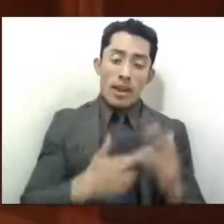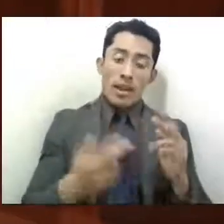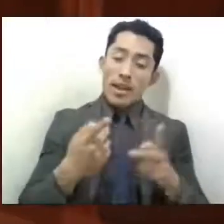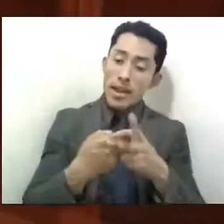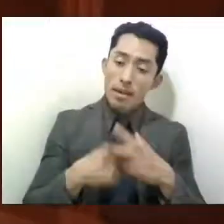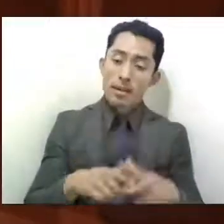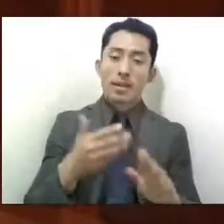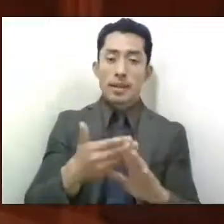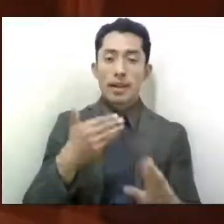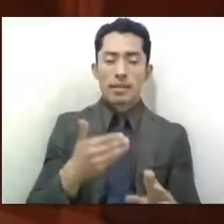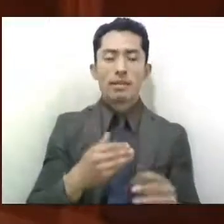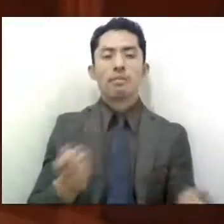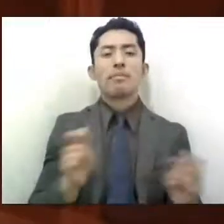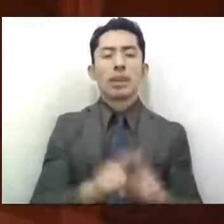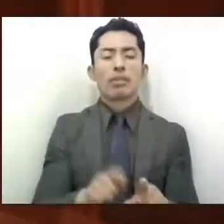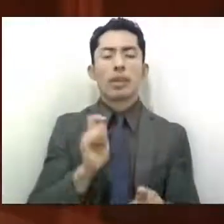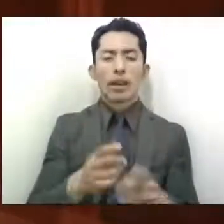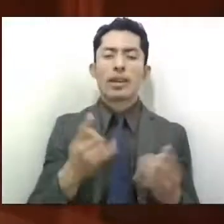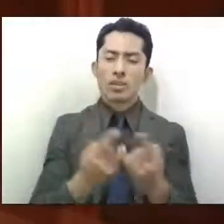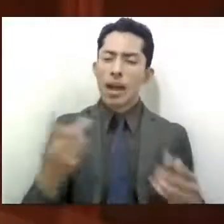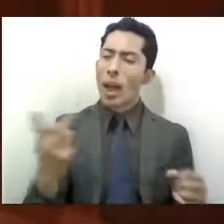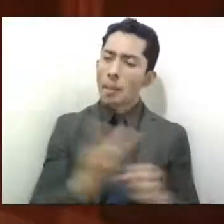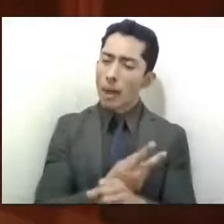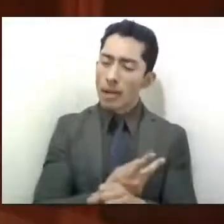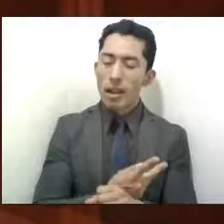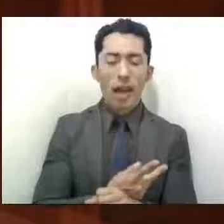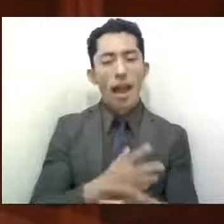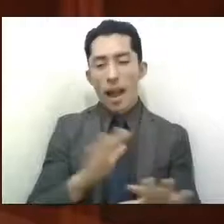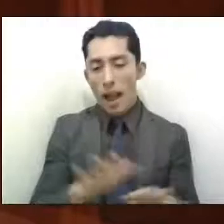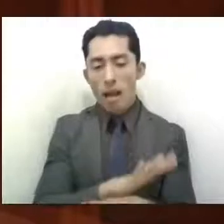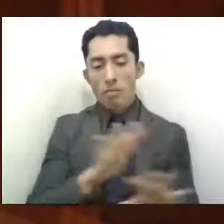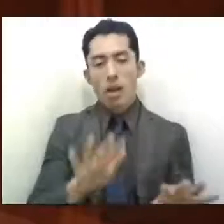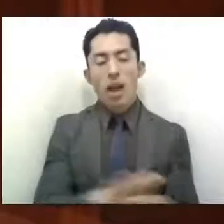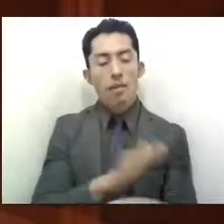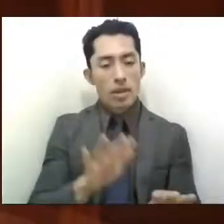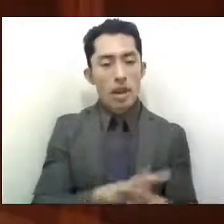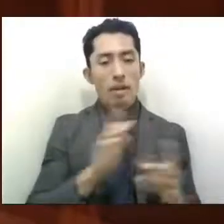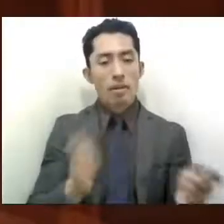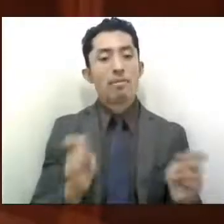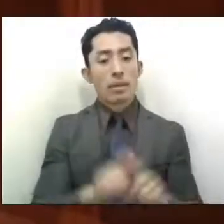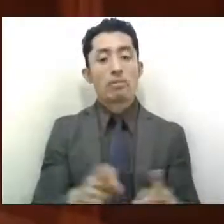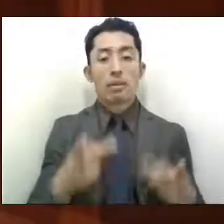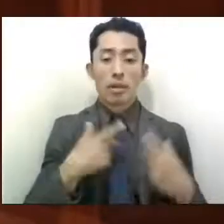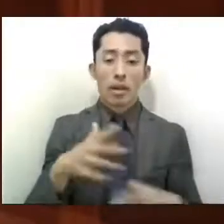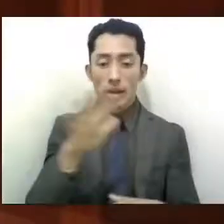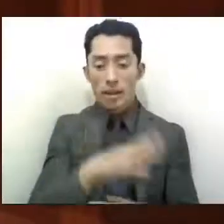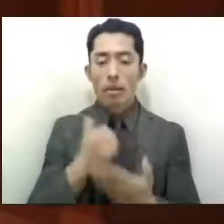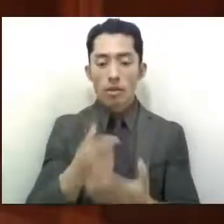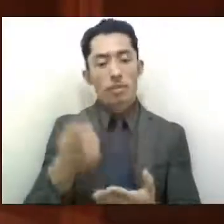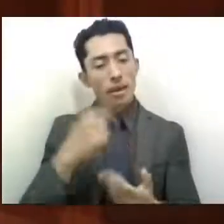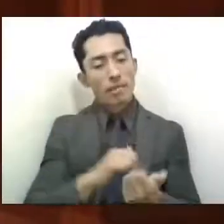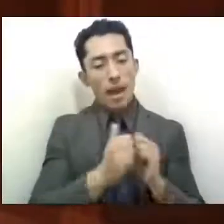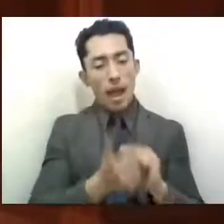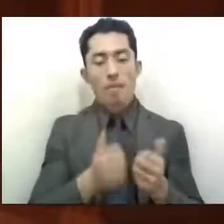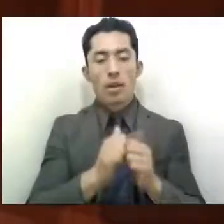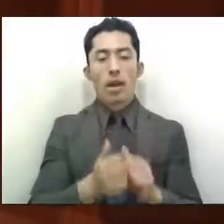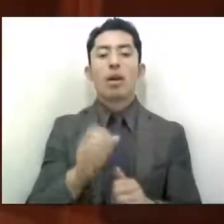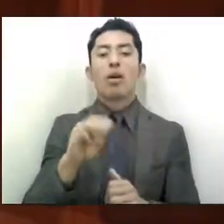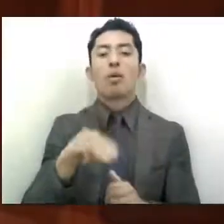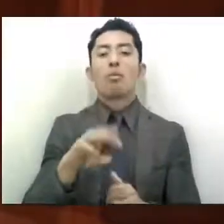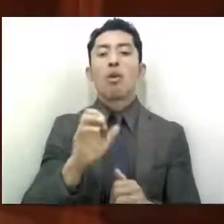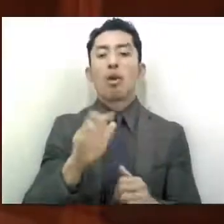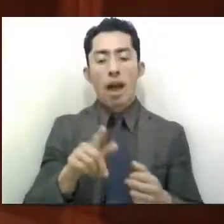la historia para rehacerla, como va a rehacer a la sociedad, rehacer la moral, rehacer la